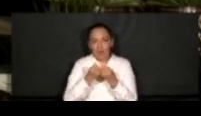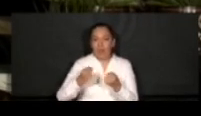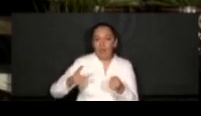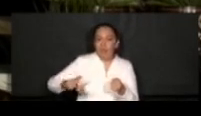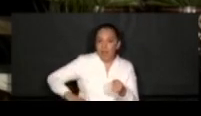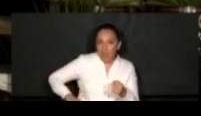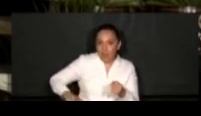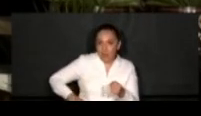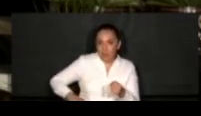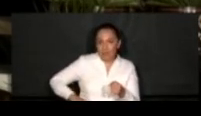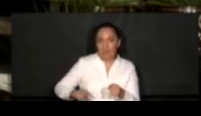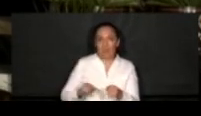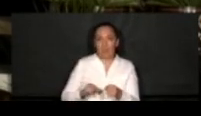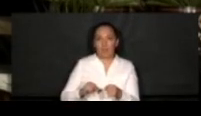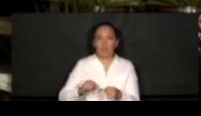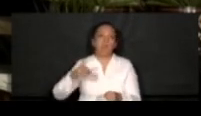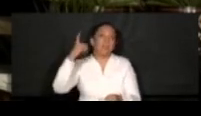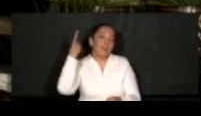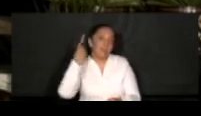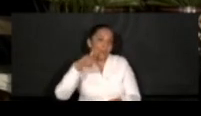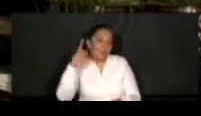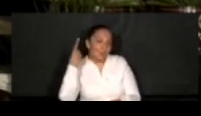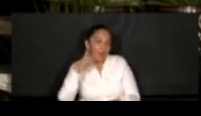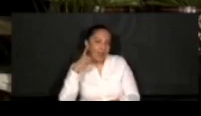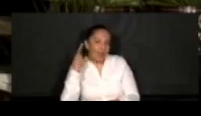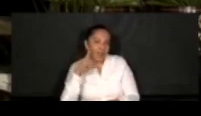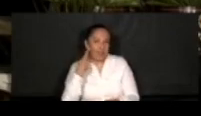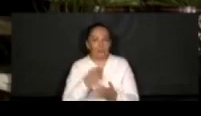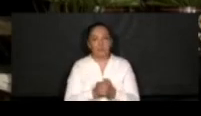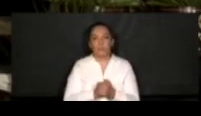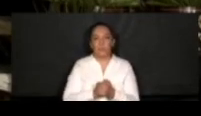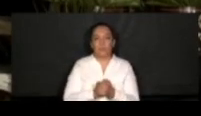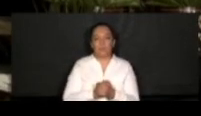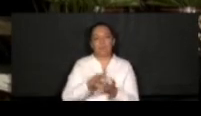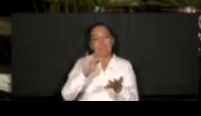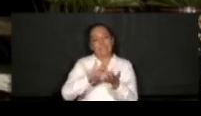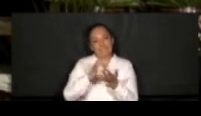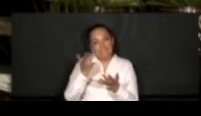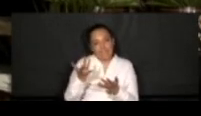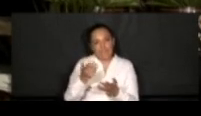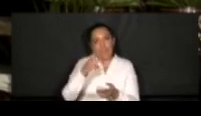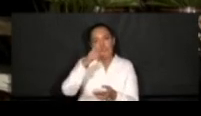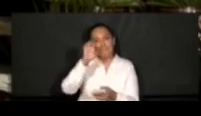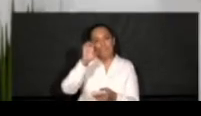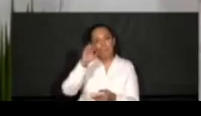al gobernador, constitucional de Durango, a José Rosas Aispuro, gracias, Pepe.